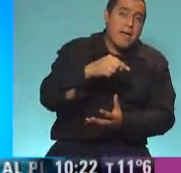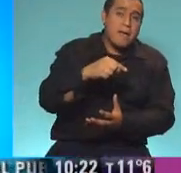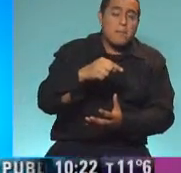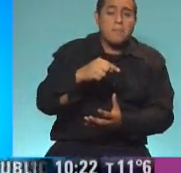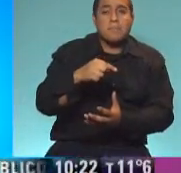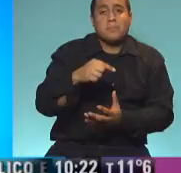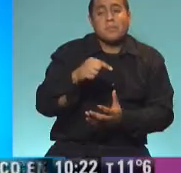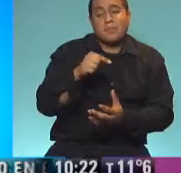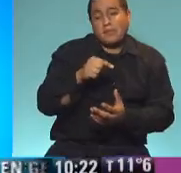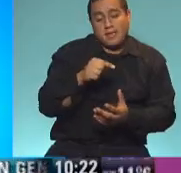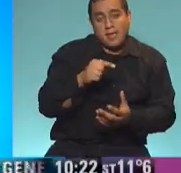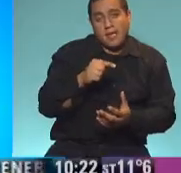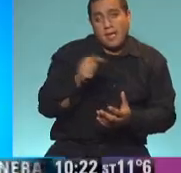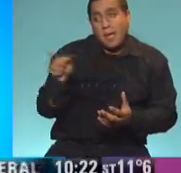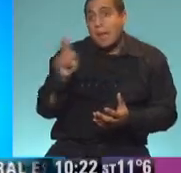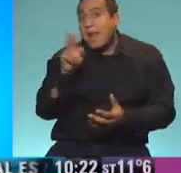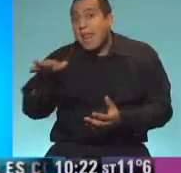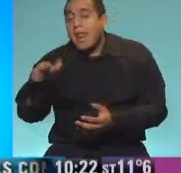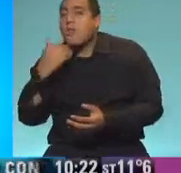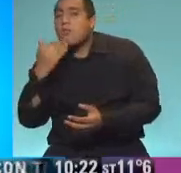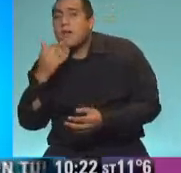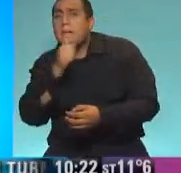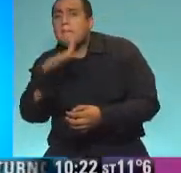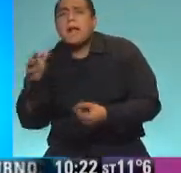mar. Nunca lo había visto.